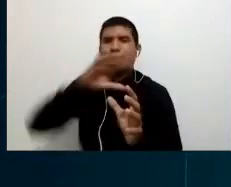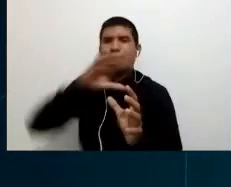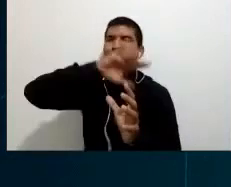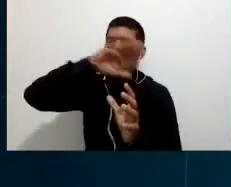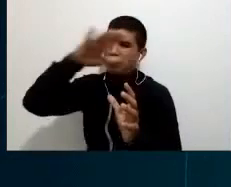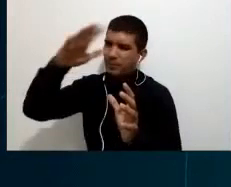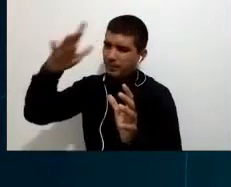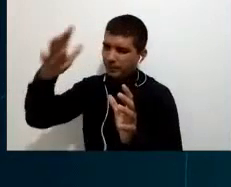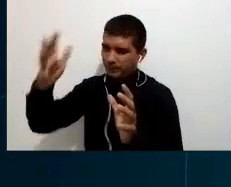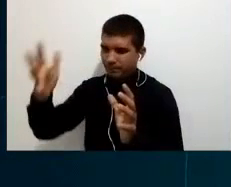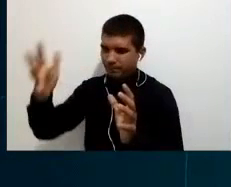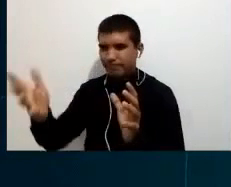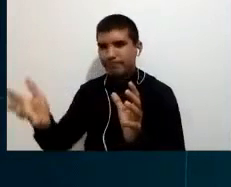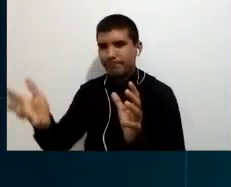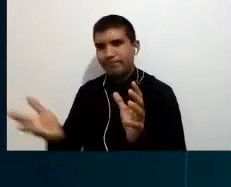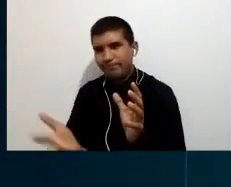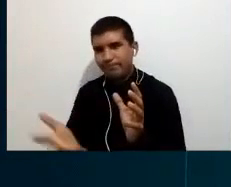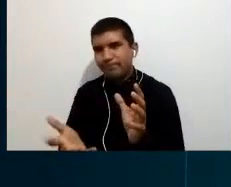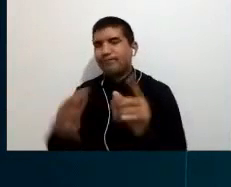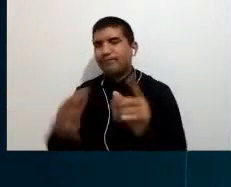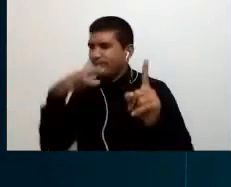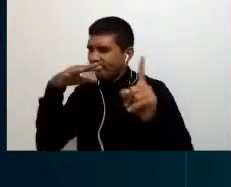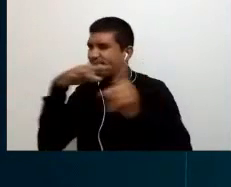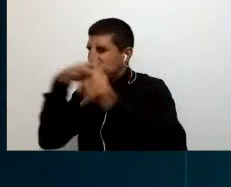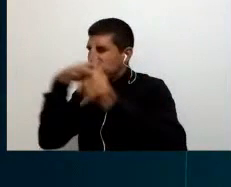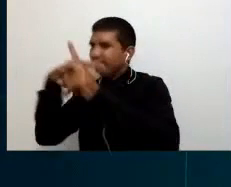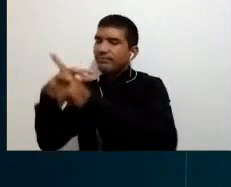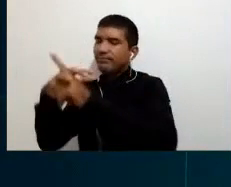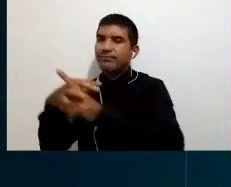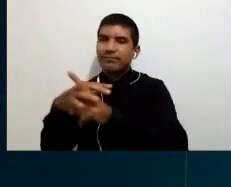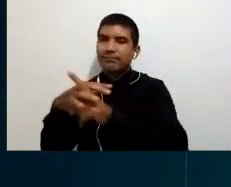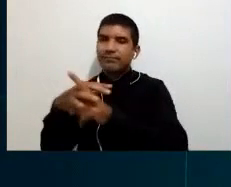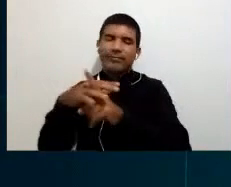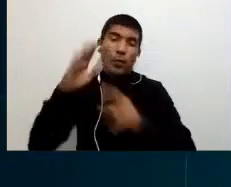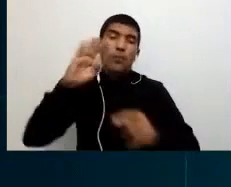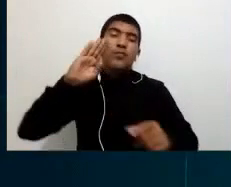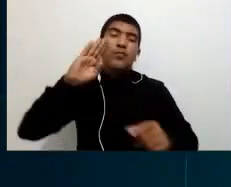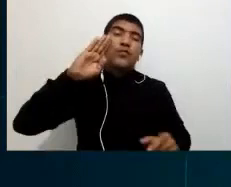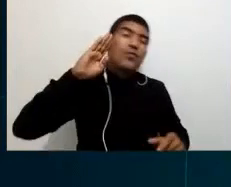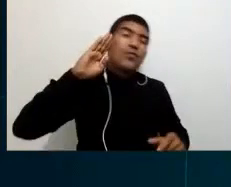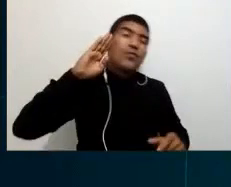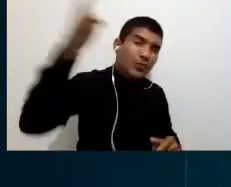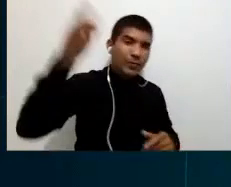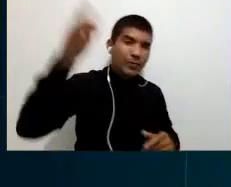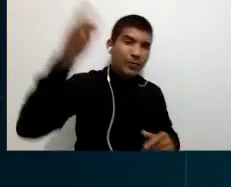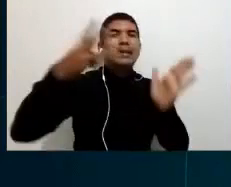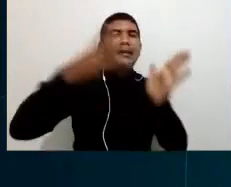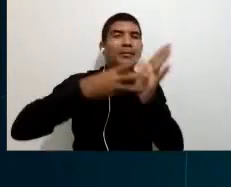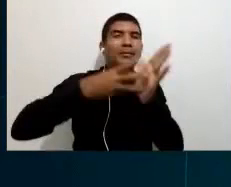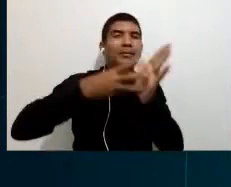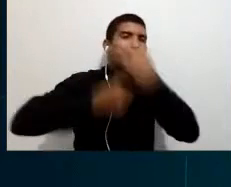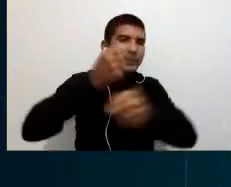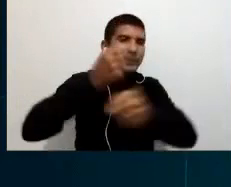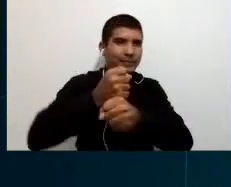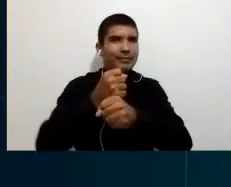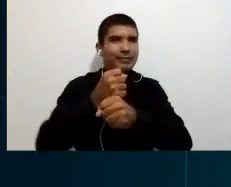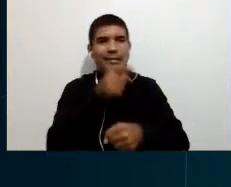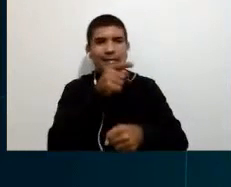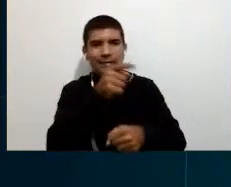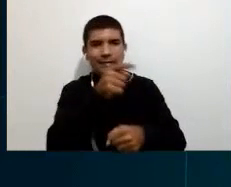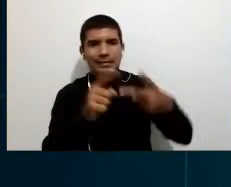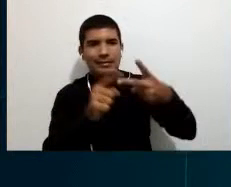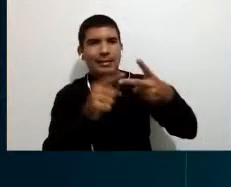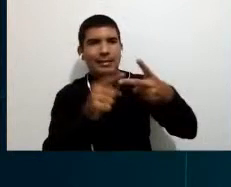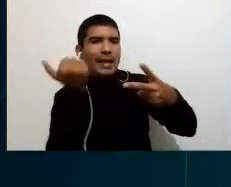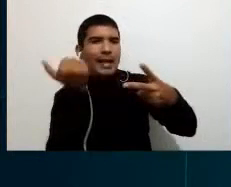impactante para la atmósfera. Y pues cabe resaltar que hay algunos aspectos de este gas que nos indican que